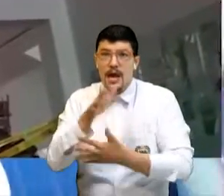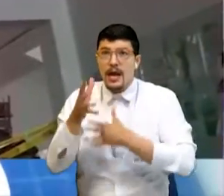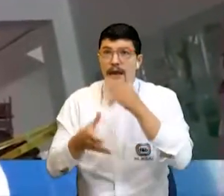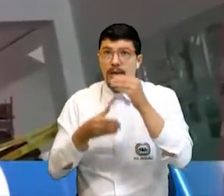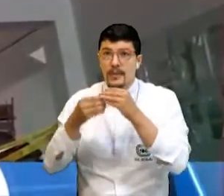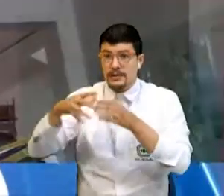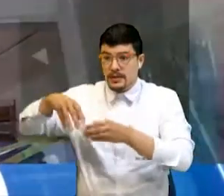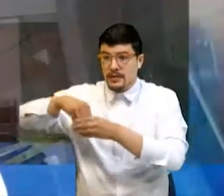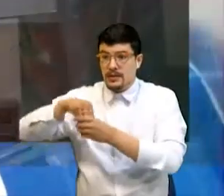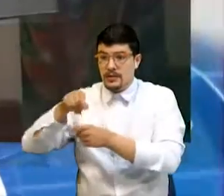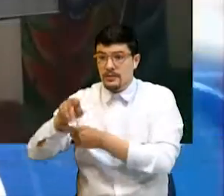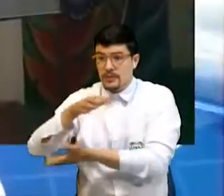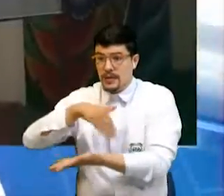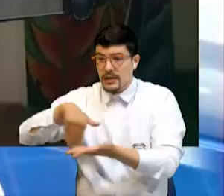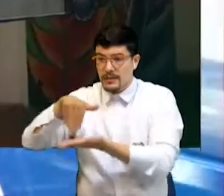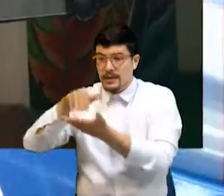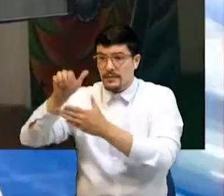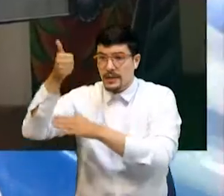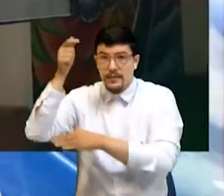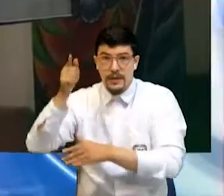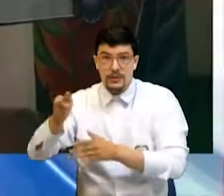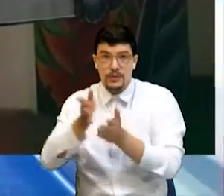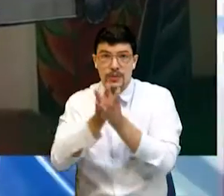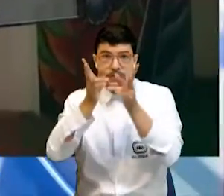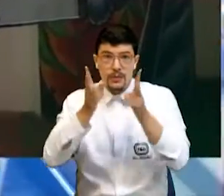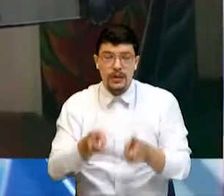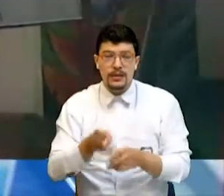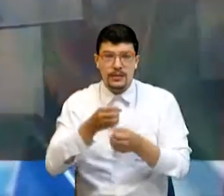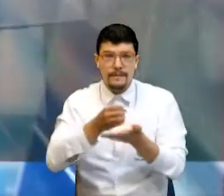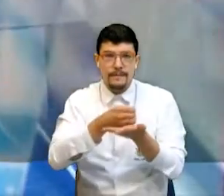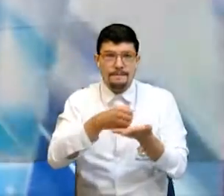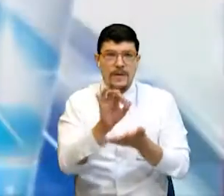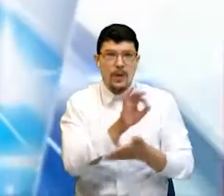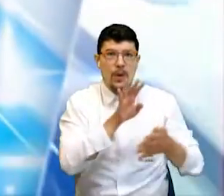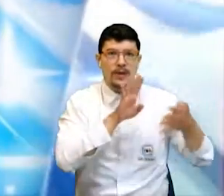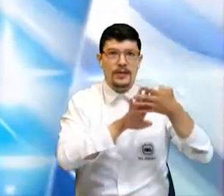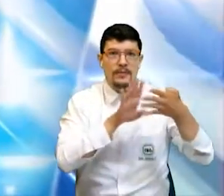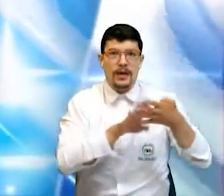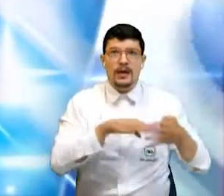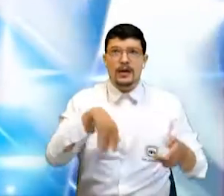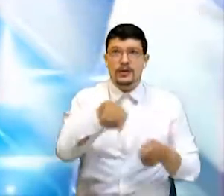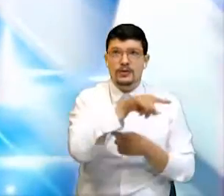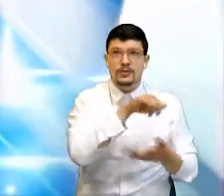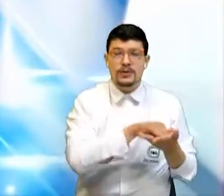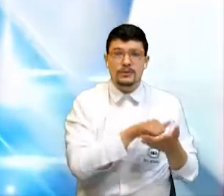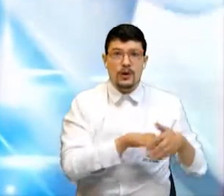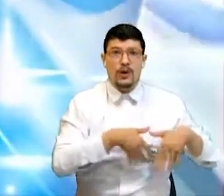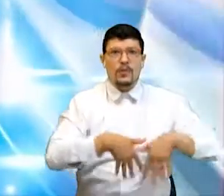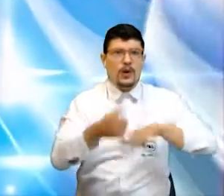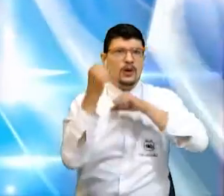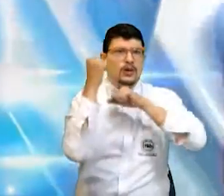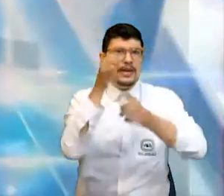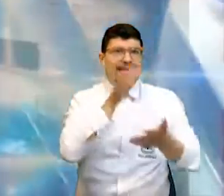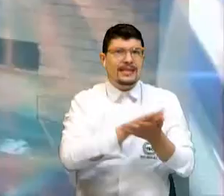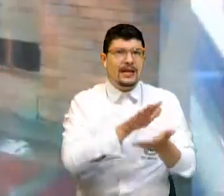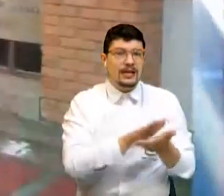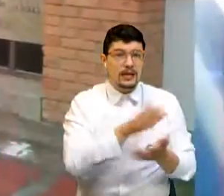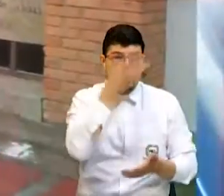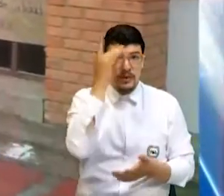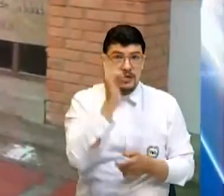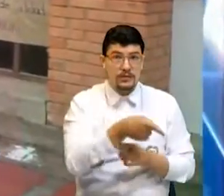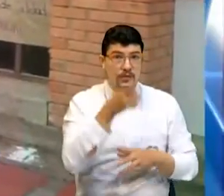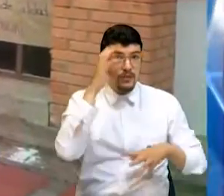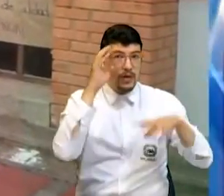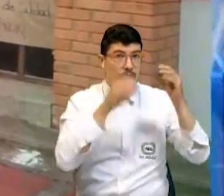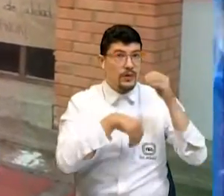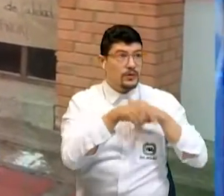al interior de la sede principal, los estudiantes de biología y matemáticas protestan pacíficamente porque no están de acuerdo